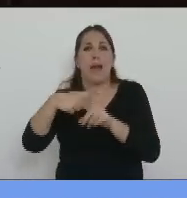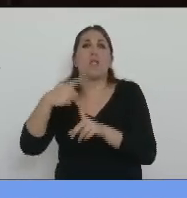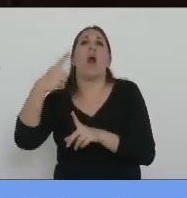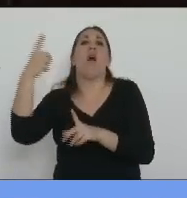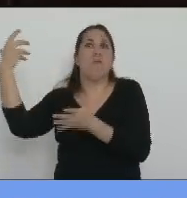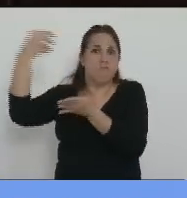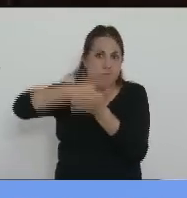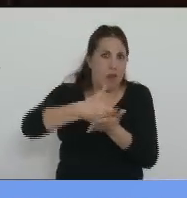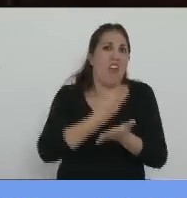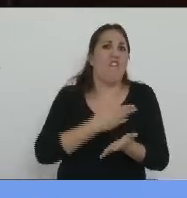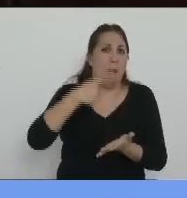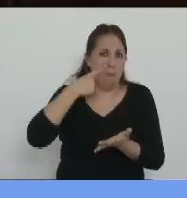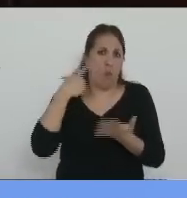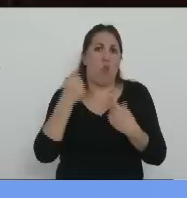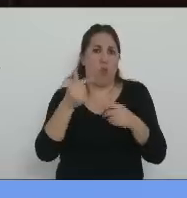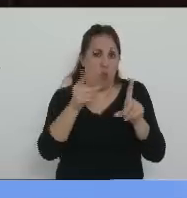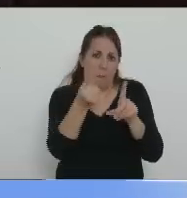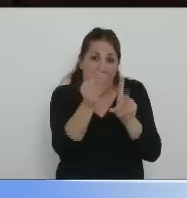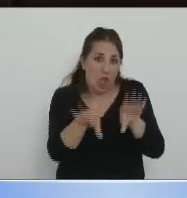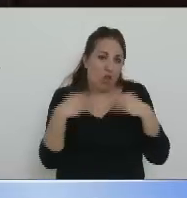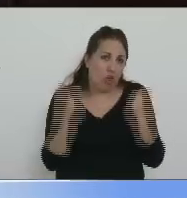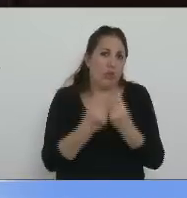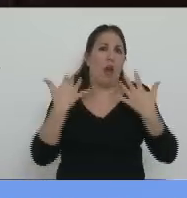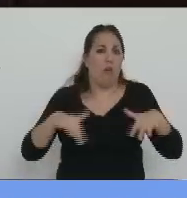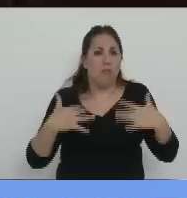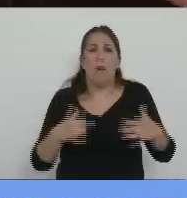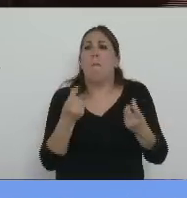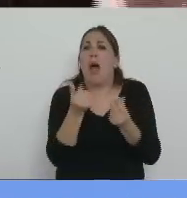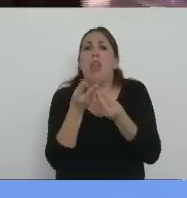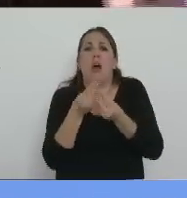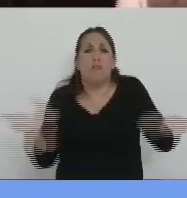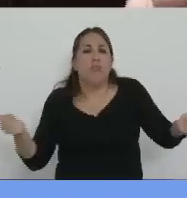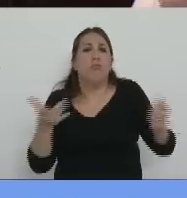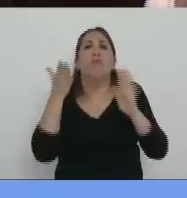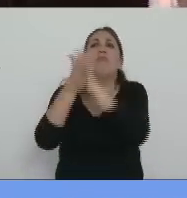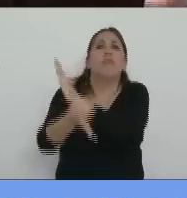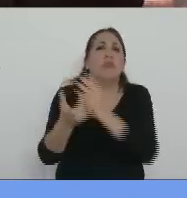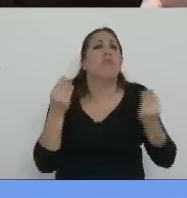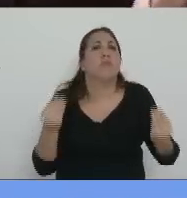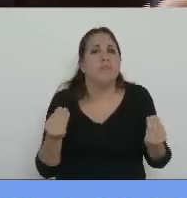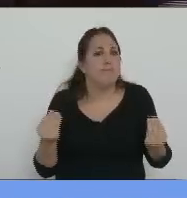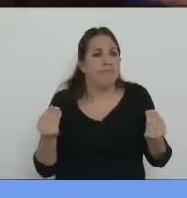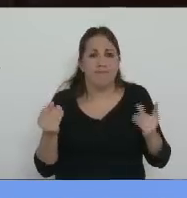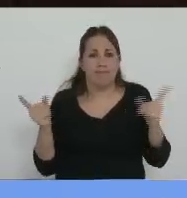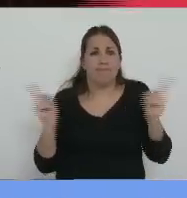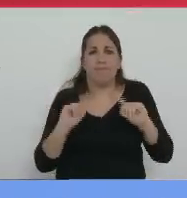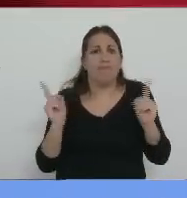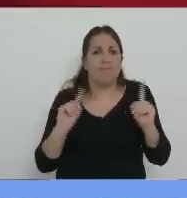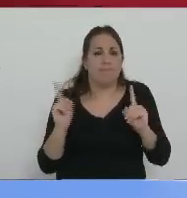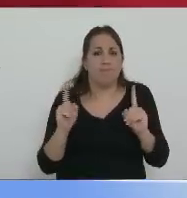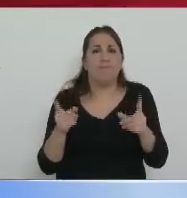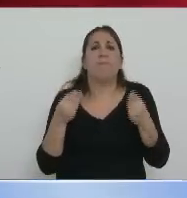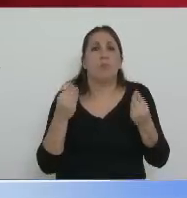muy importante y dice toda esa plata se fue no no se fugó no se formación de activo al exterior